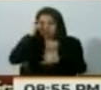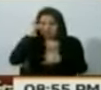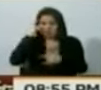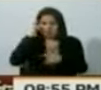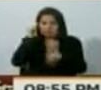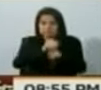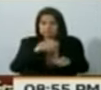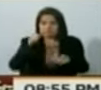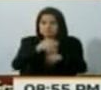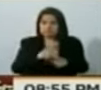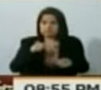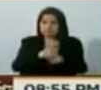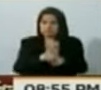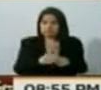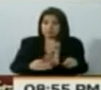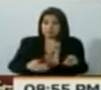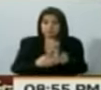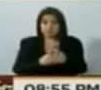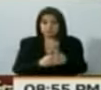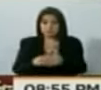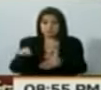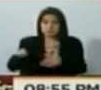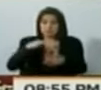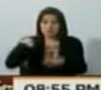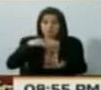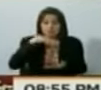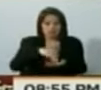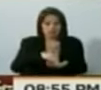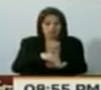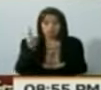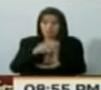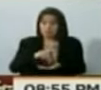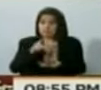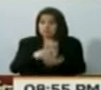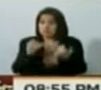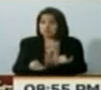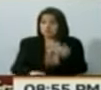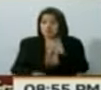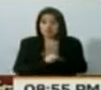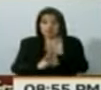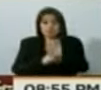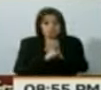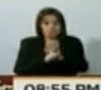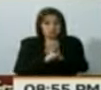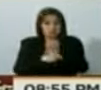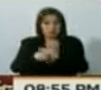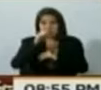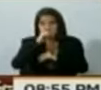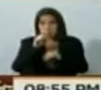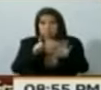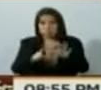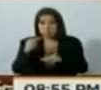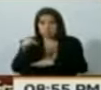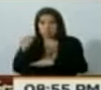en los venezolanos radicados en el Doral de Miami para que participen en las elecciones legislativas del 6 de noviembre de este año, cuando se renovarán